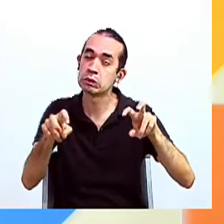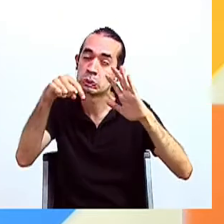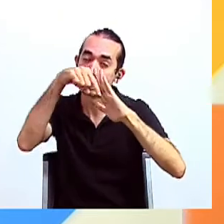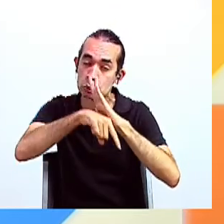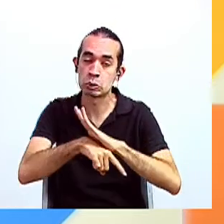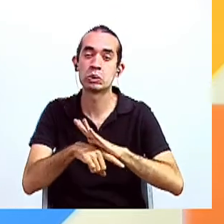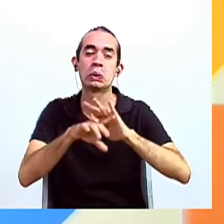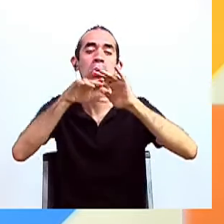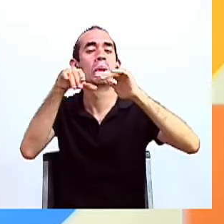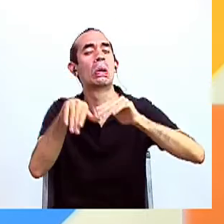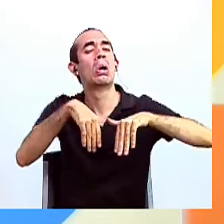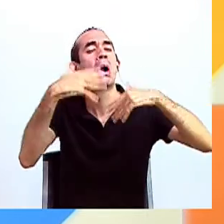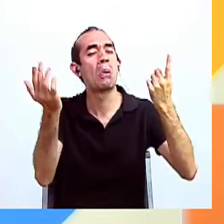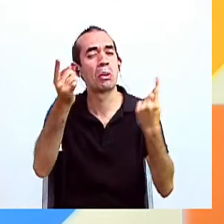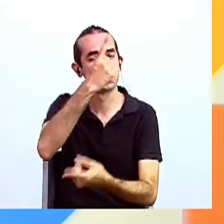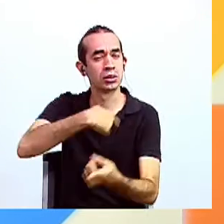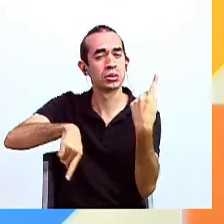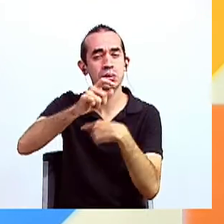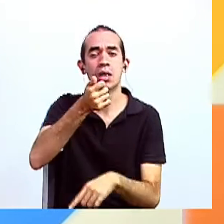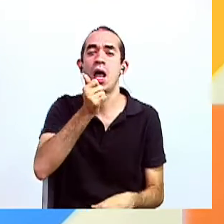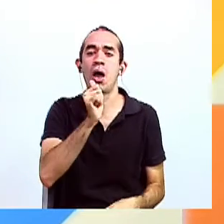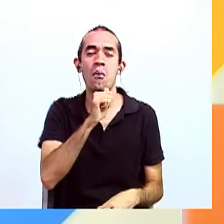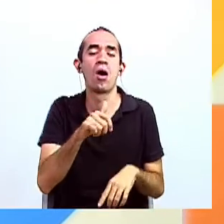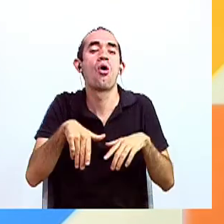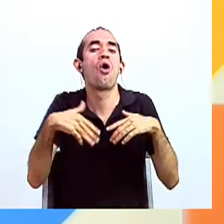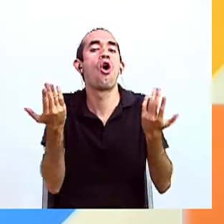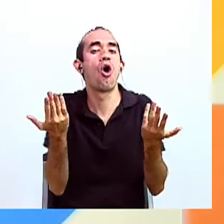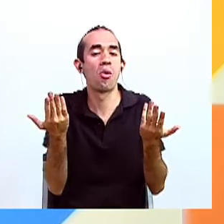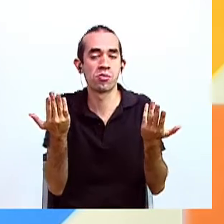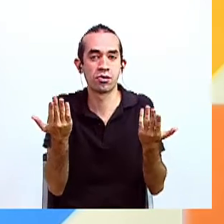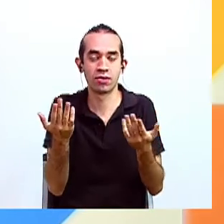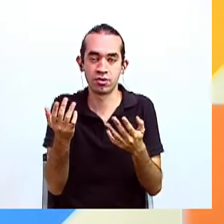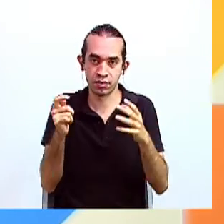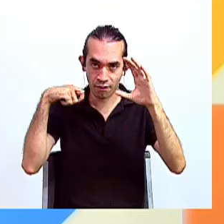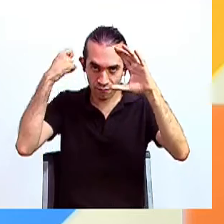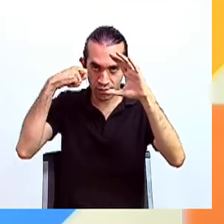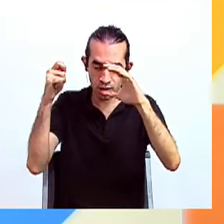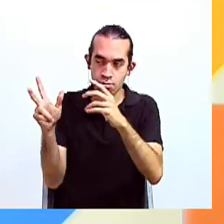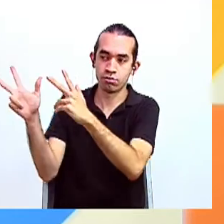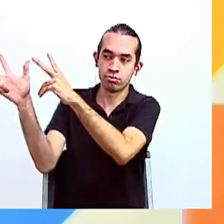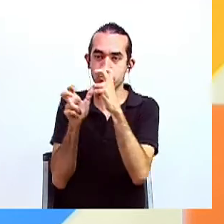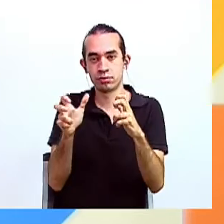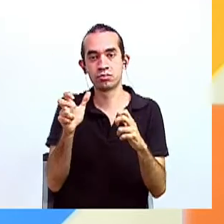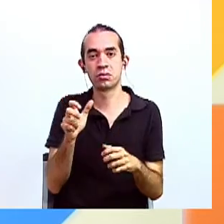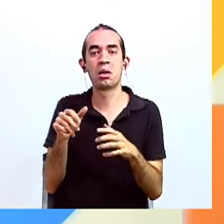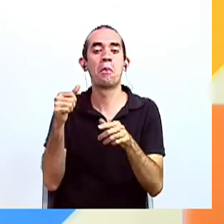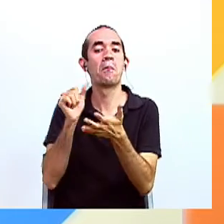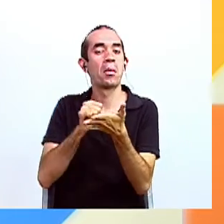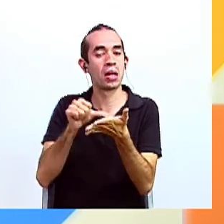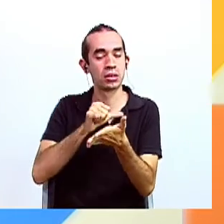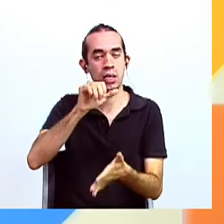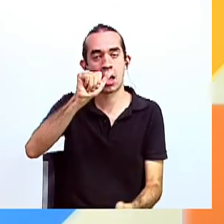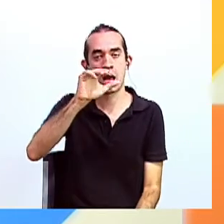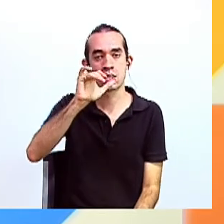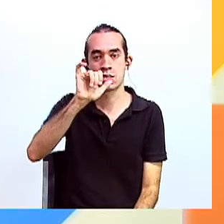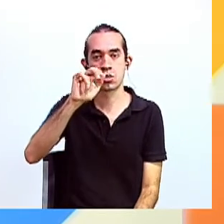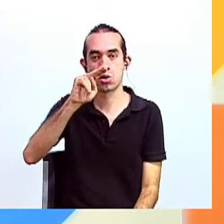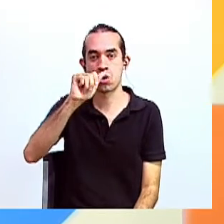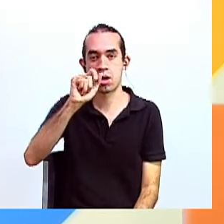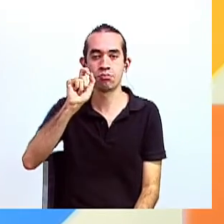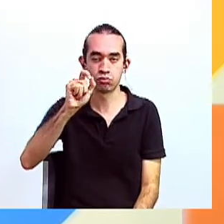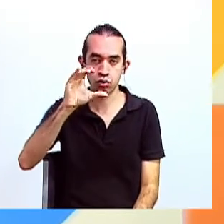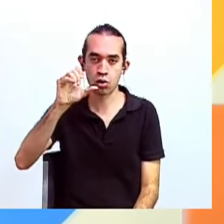cómo ocurre el ciclo del agua. A través de un video tomado de acciona.com les explicaré